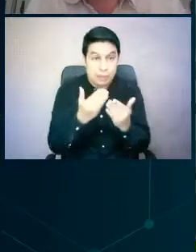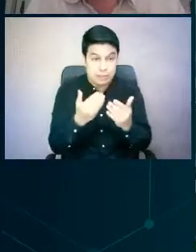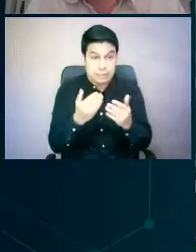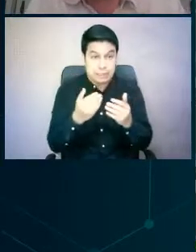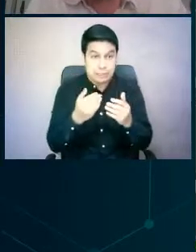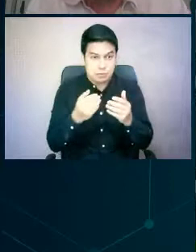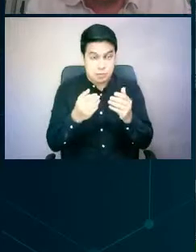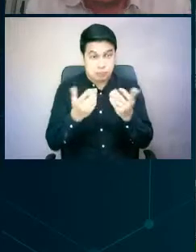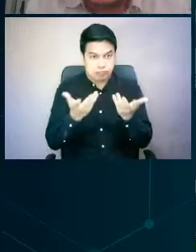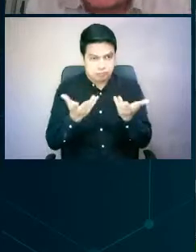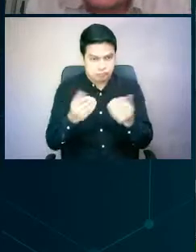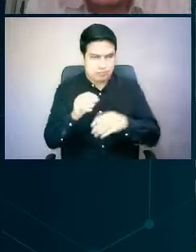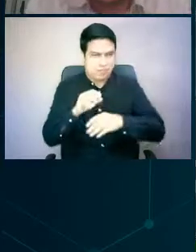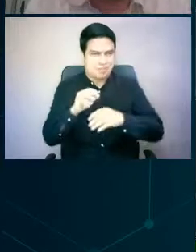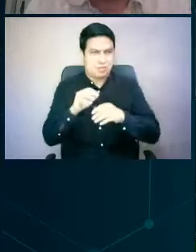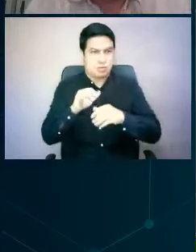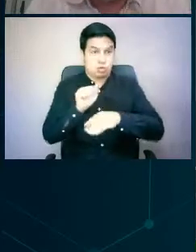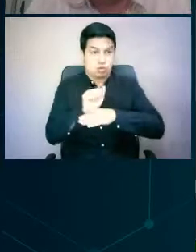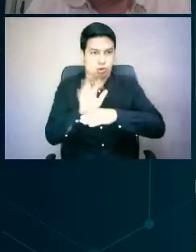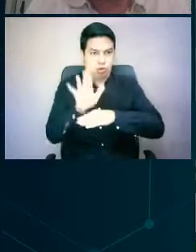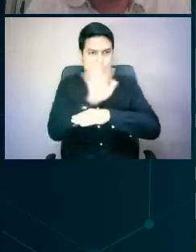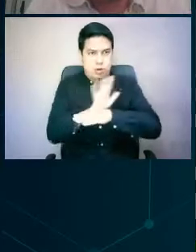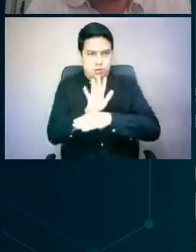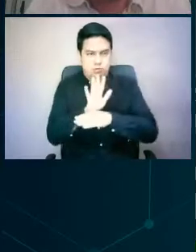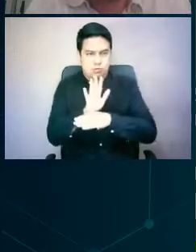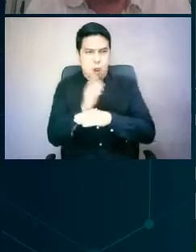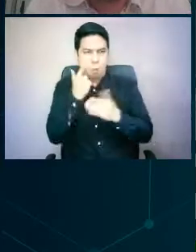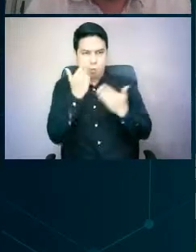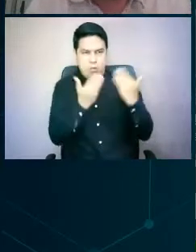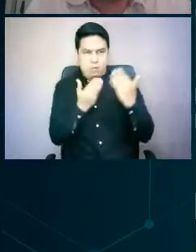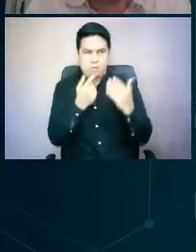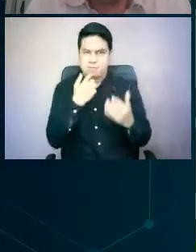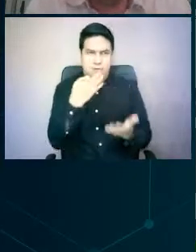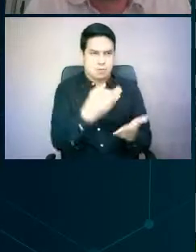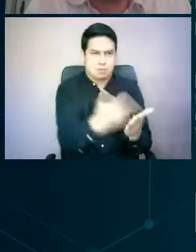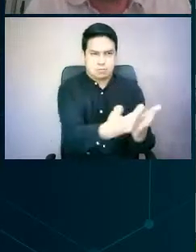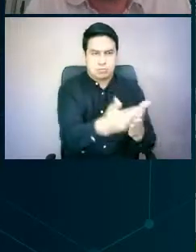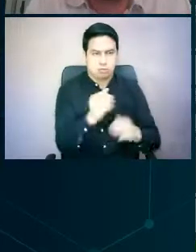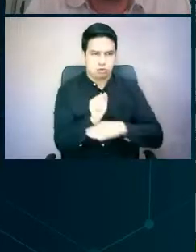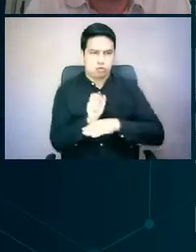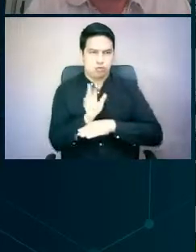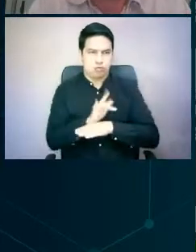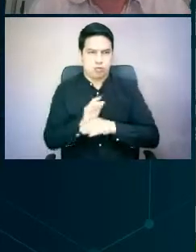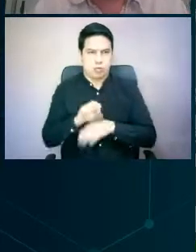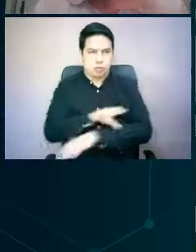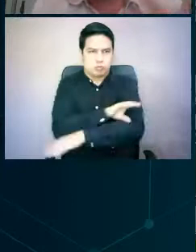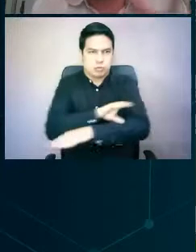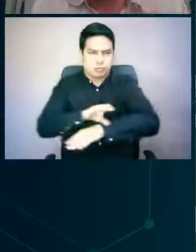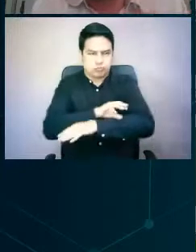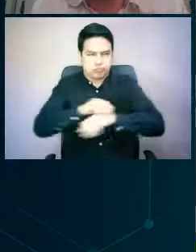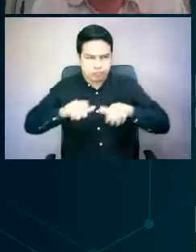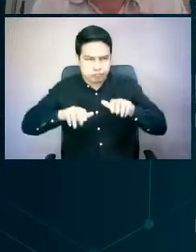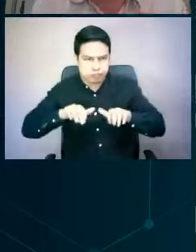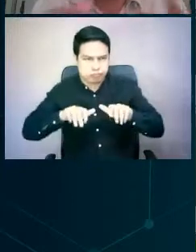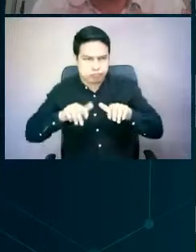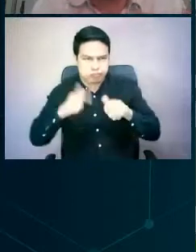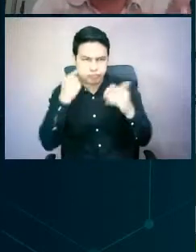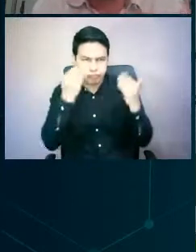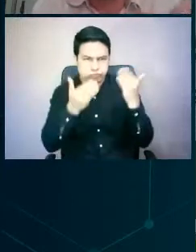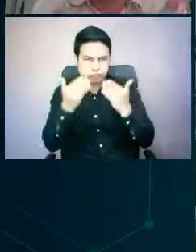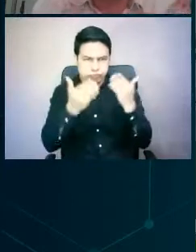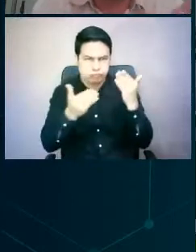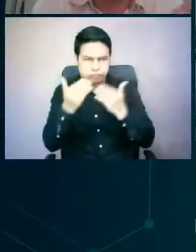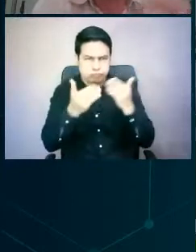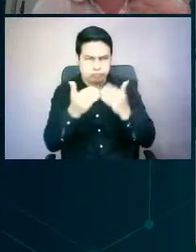Test, simulamos el área de influencia de la línea Guadalupe-Porce. Entonces, básicamente, calculamos la